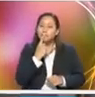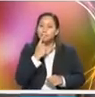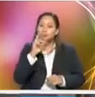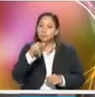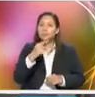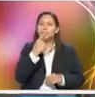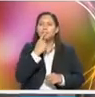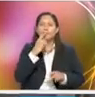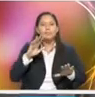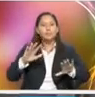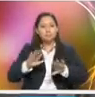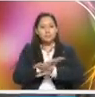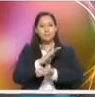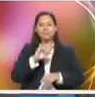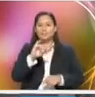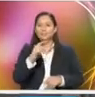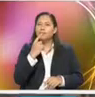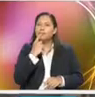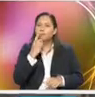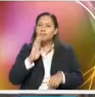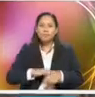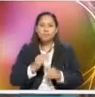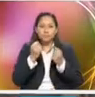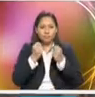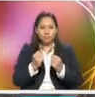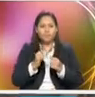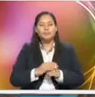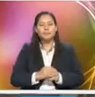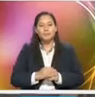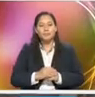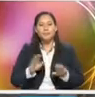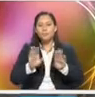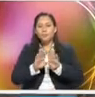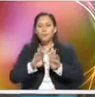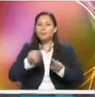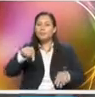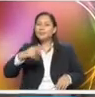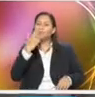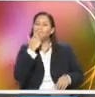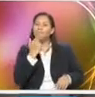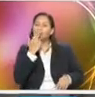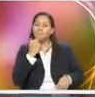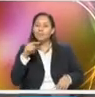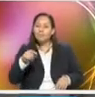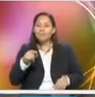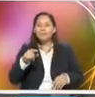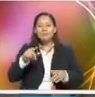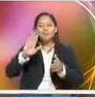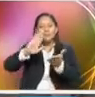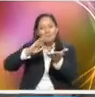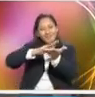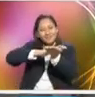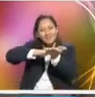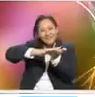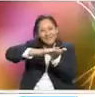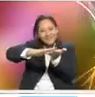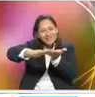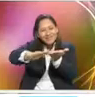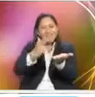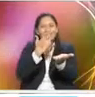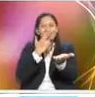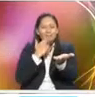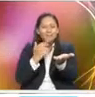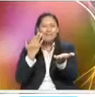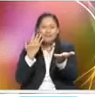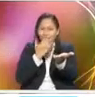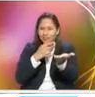cómo va a cambiar. Es mucho más fuerte, se acentúa. Digo, como es azúcar, Sí, ¿sí? Se carameliza, claro.